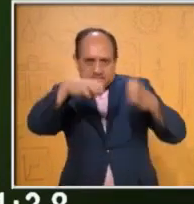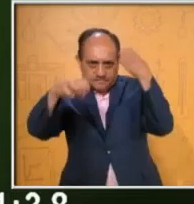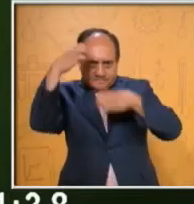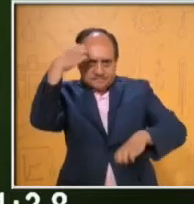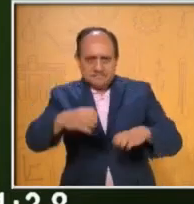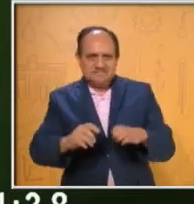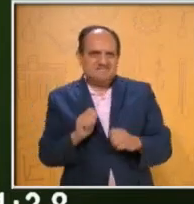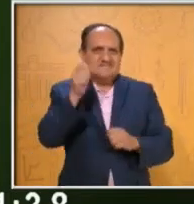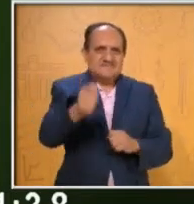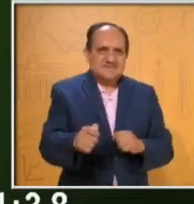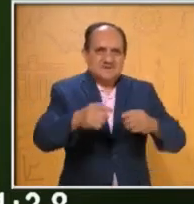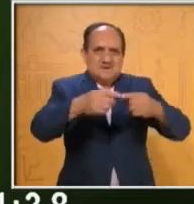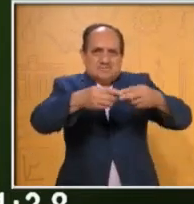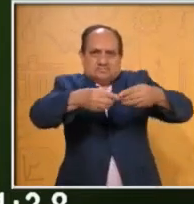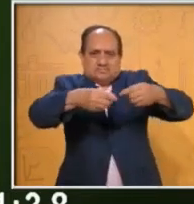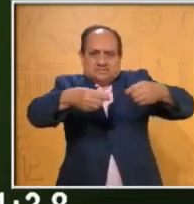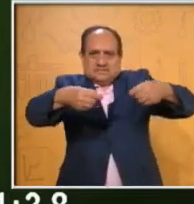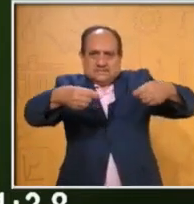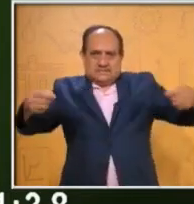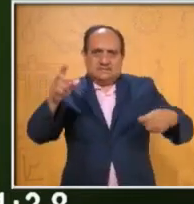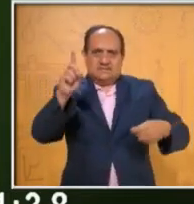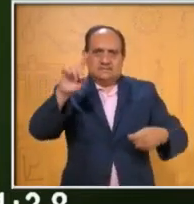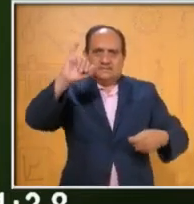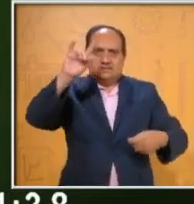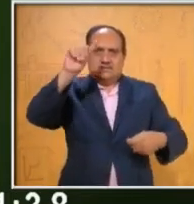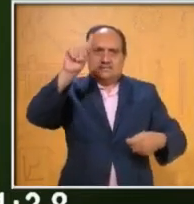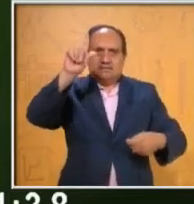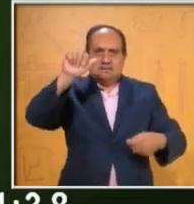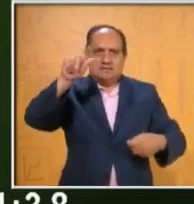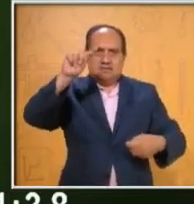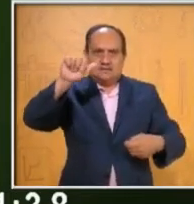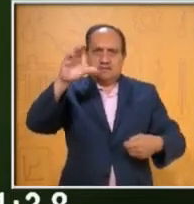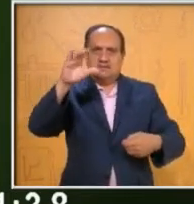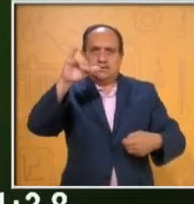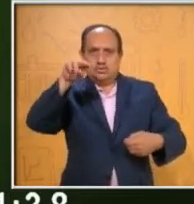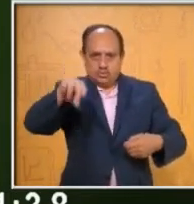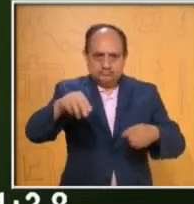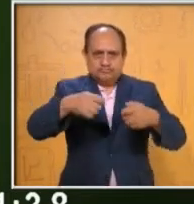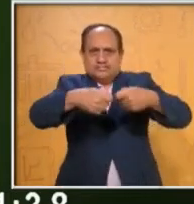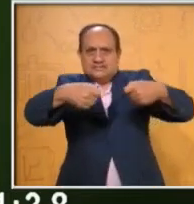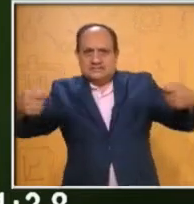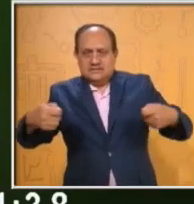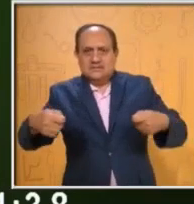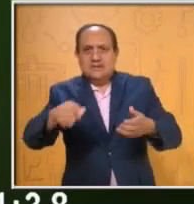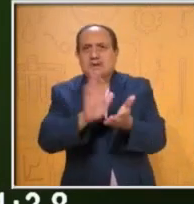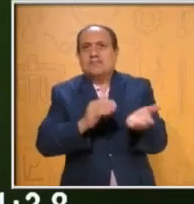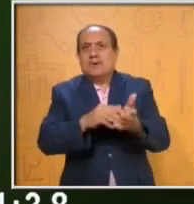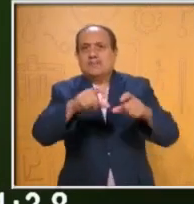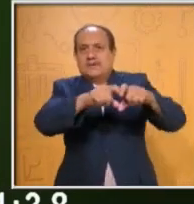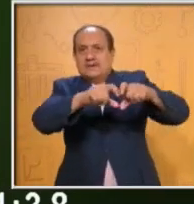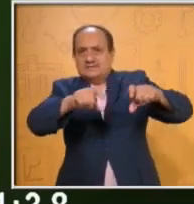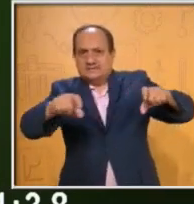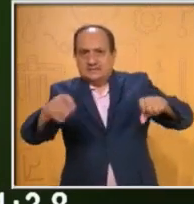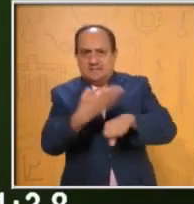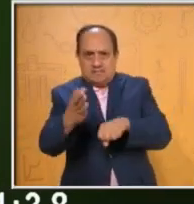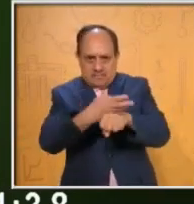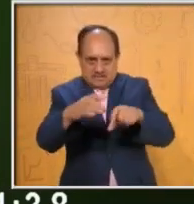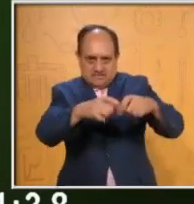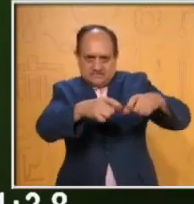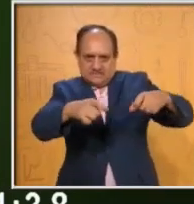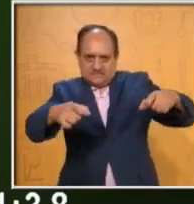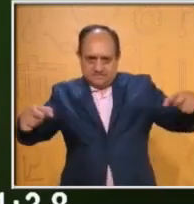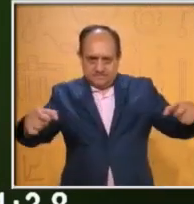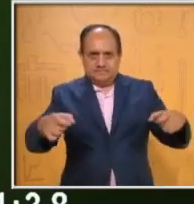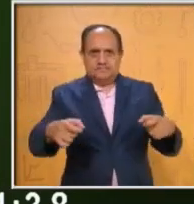que es la dilatación. ¿Qué materiales vamos a utilizar? Tira de papel de aluminio.